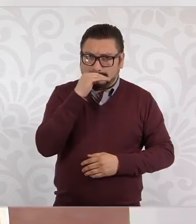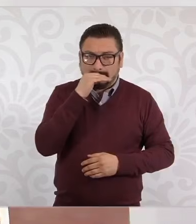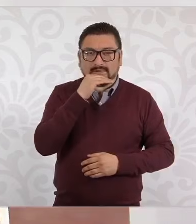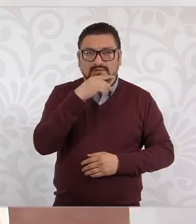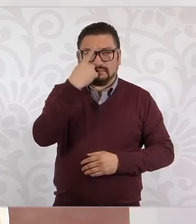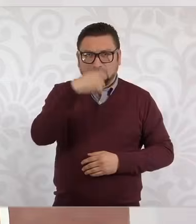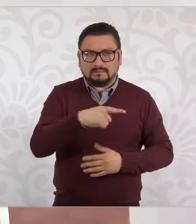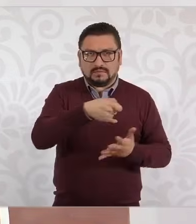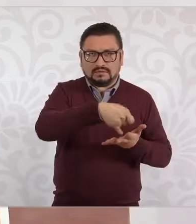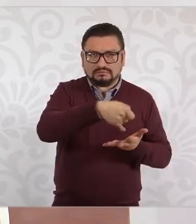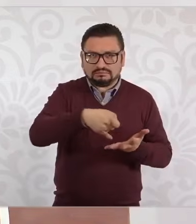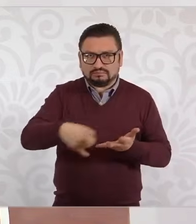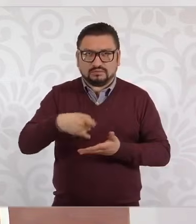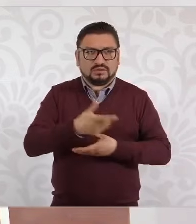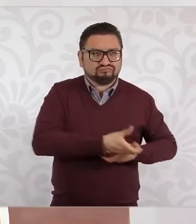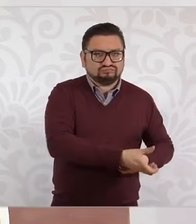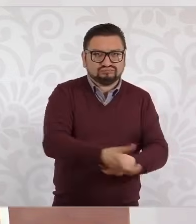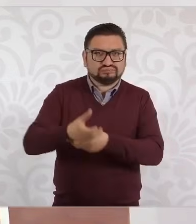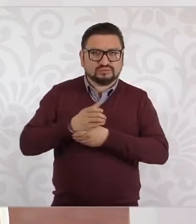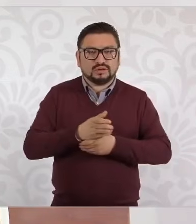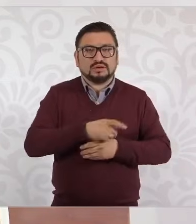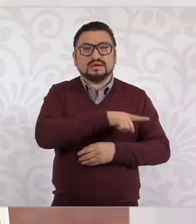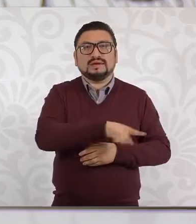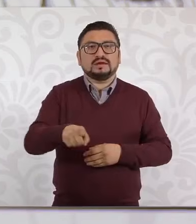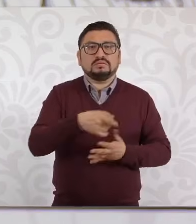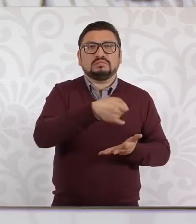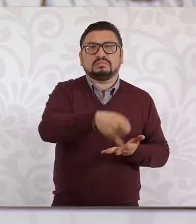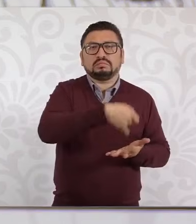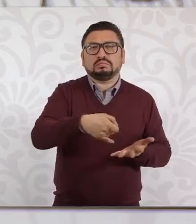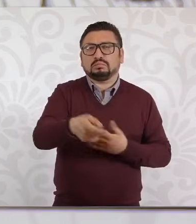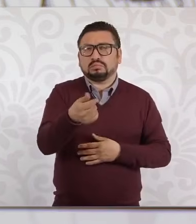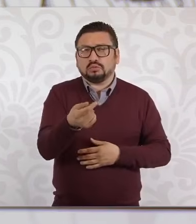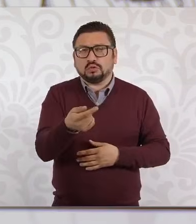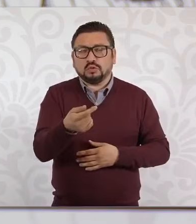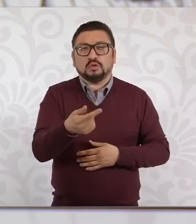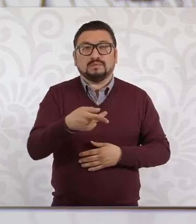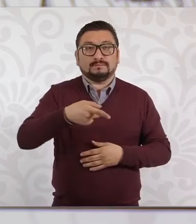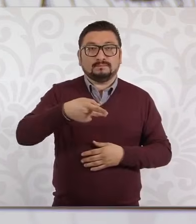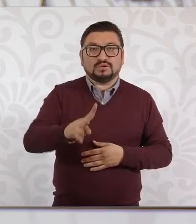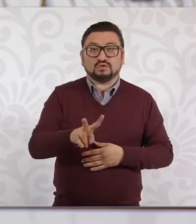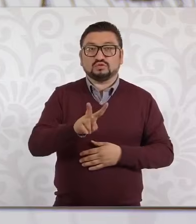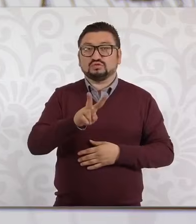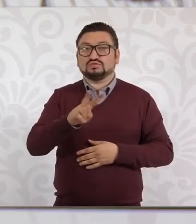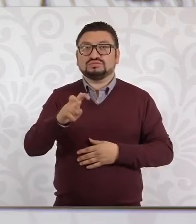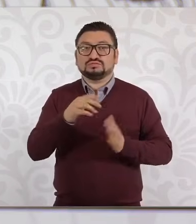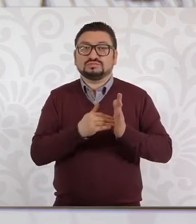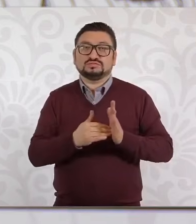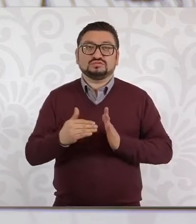para sembrar, para la alimentación, pues ya sembraba poco, pero recibía 200 millones de pesos al